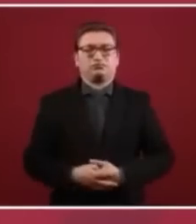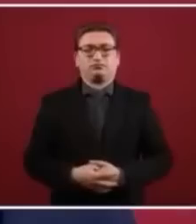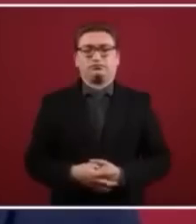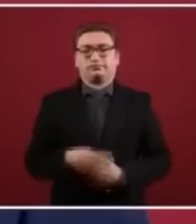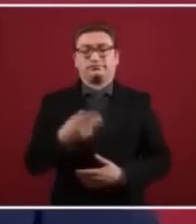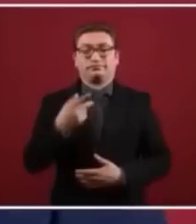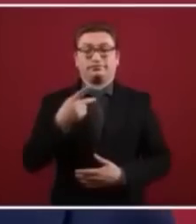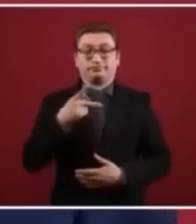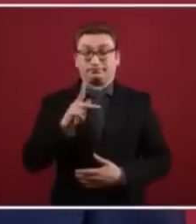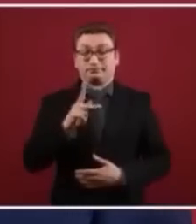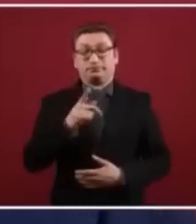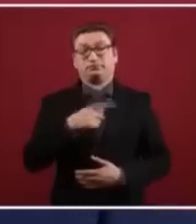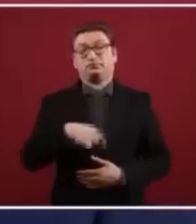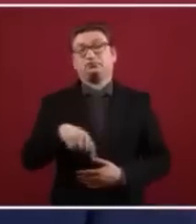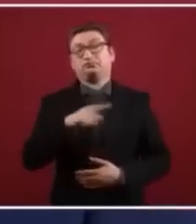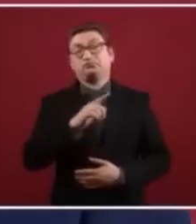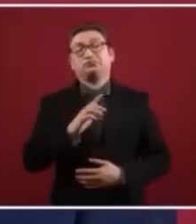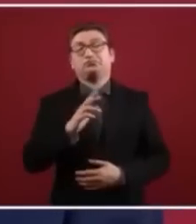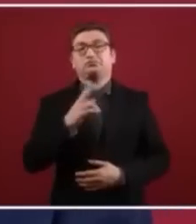pero lo utilizaron